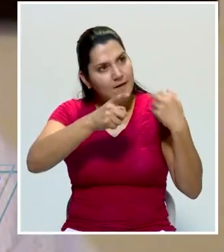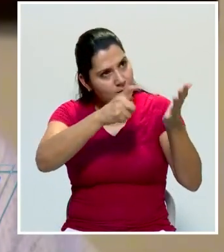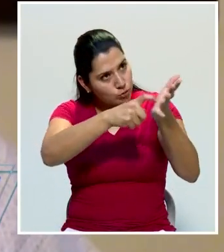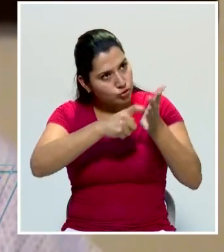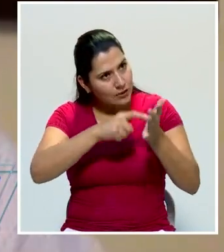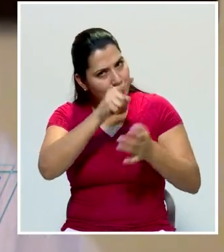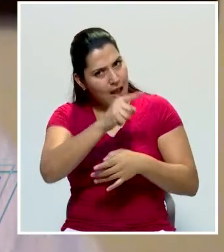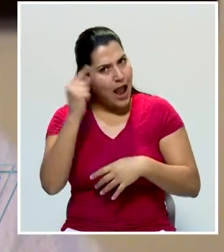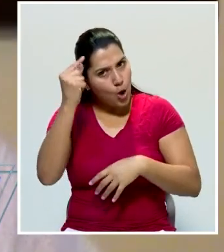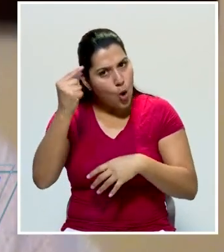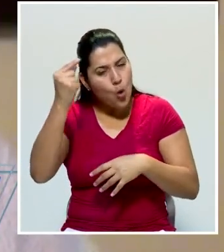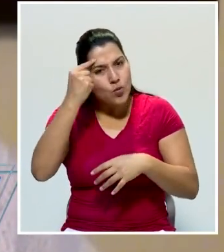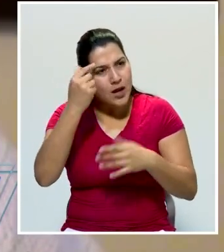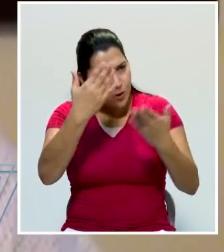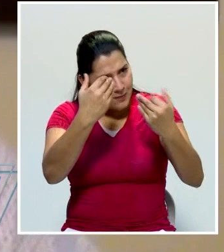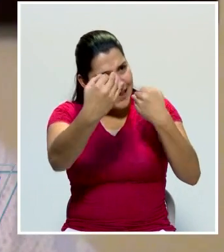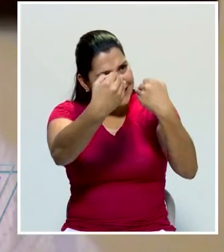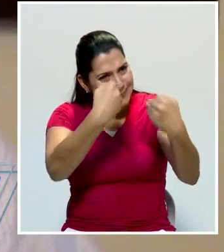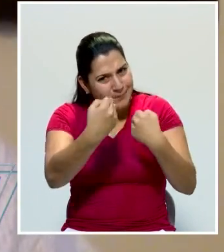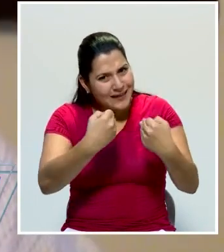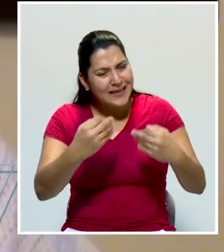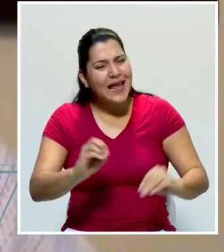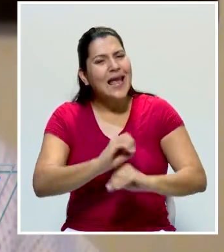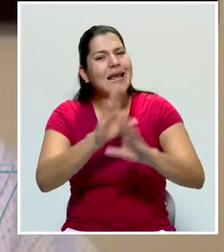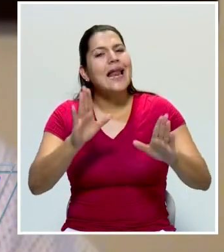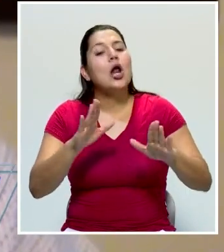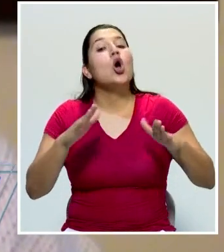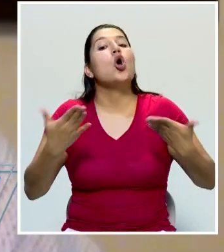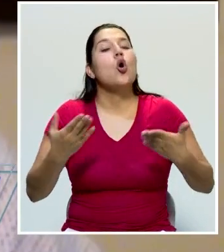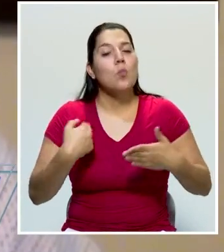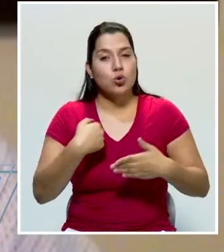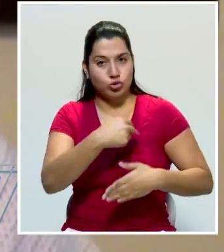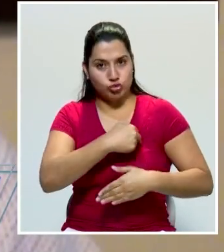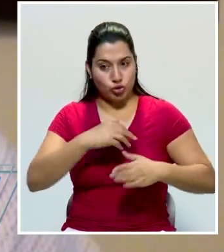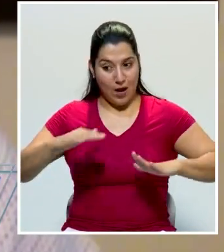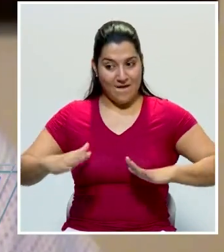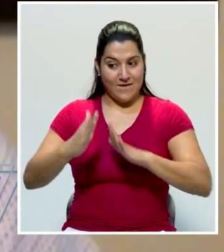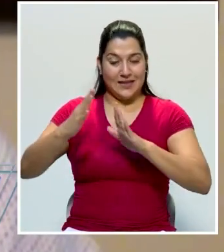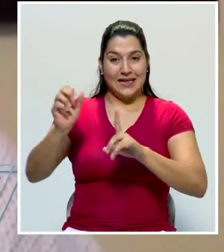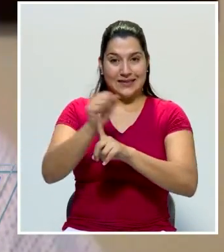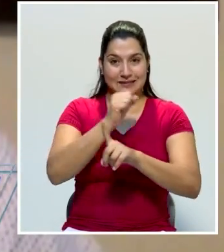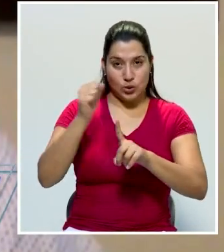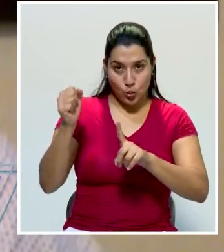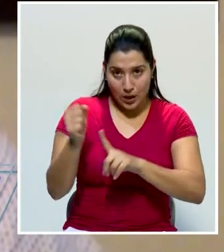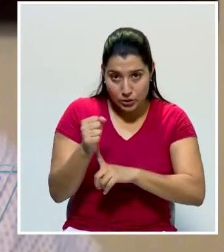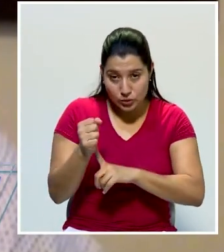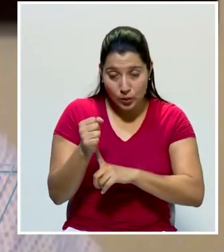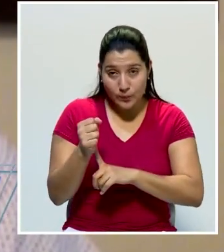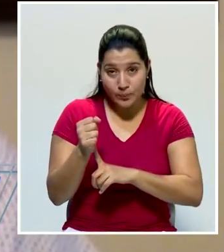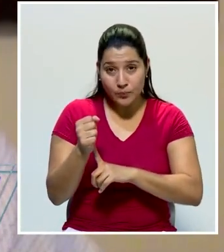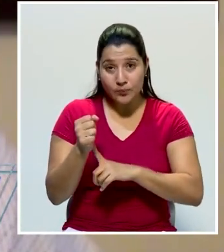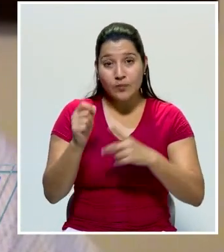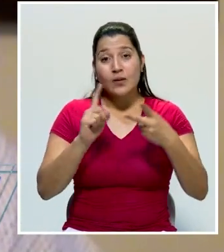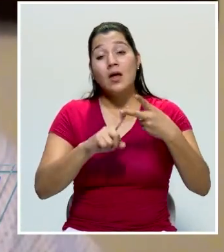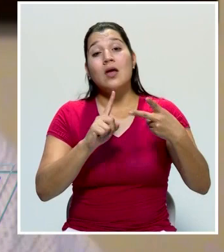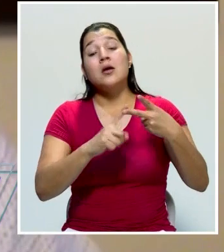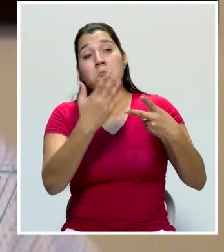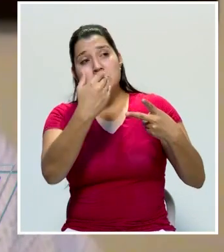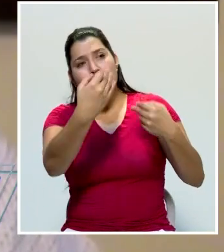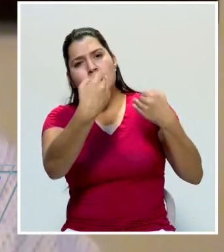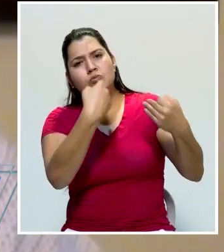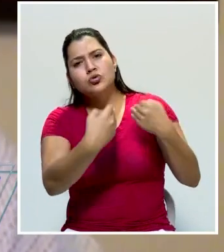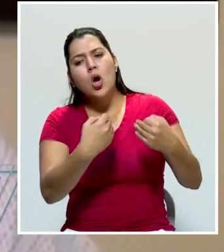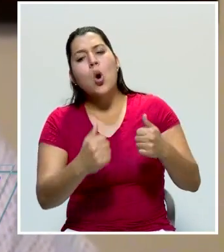ruta clara, una hoja de ruta clara de cómo vamos a enfrentar esta situación, de cuáles van a ser las